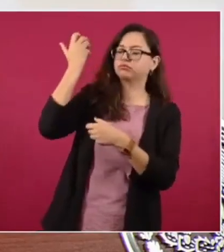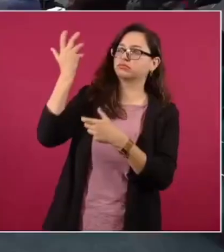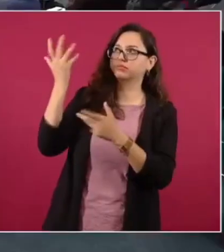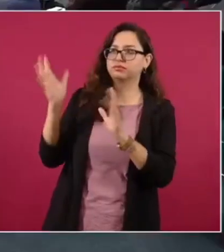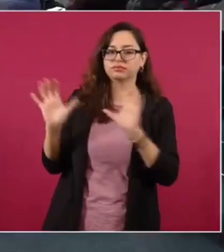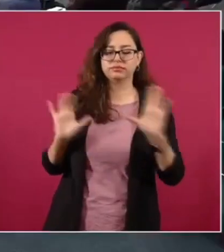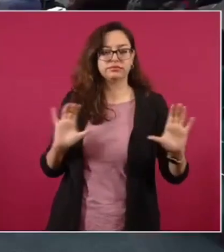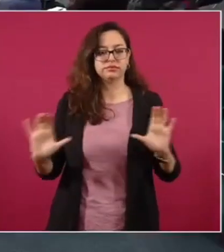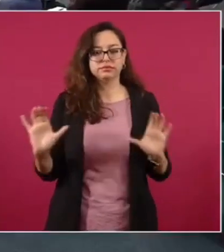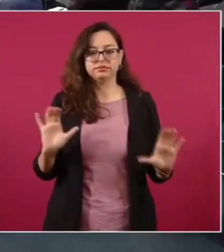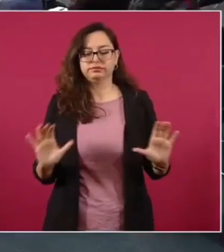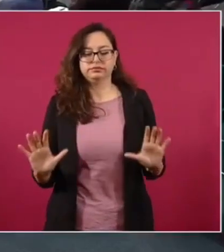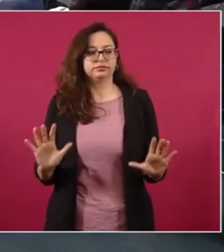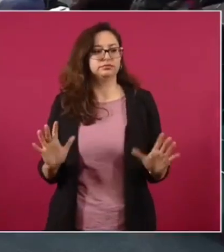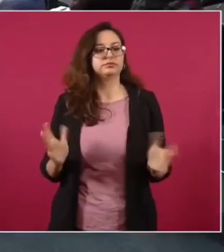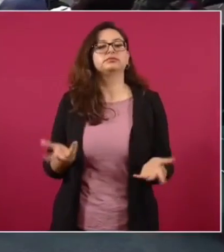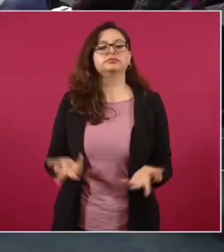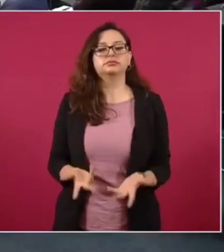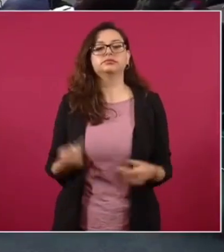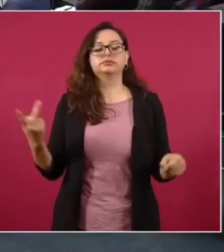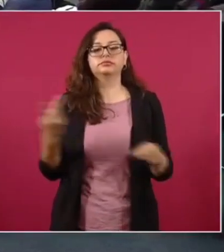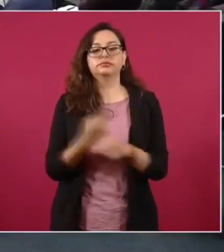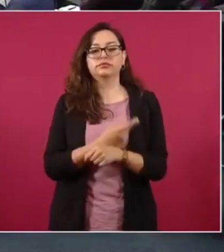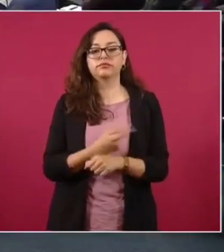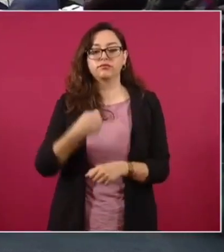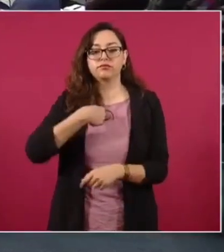Y todas las preguntas